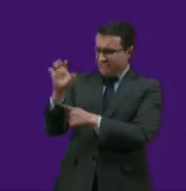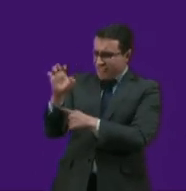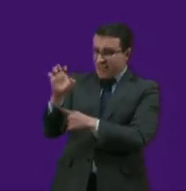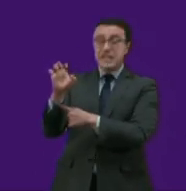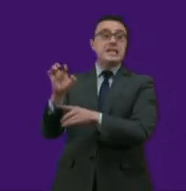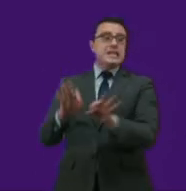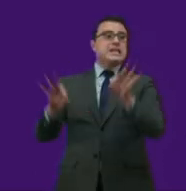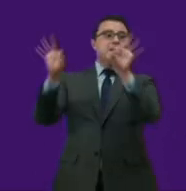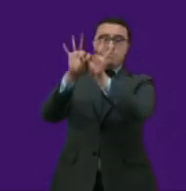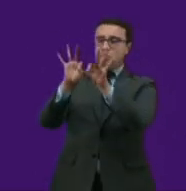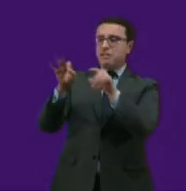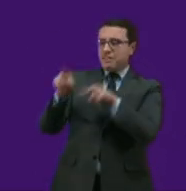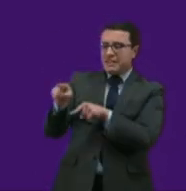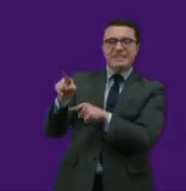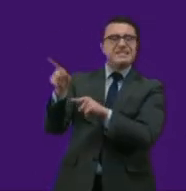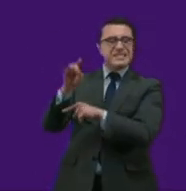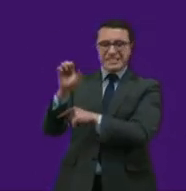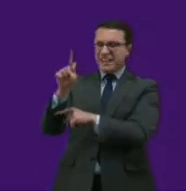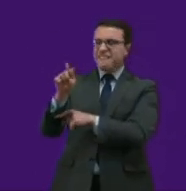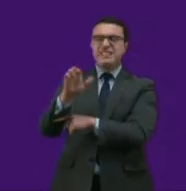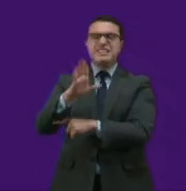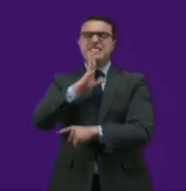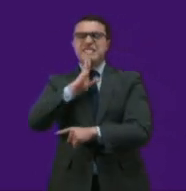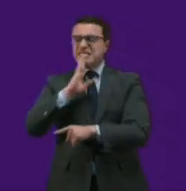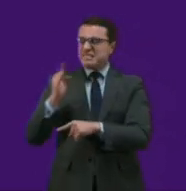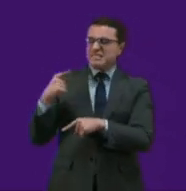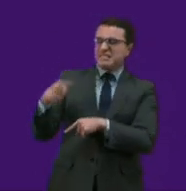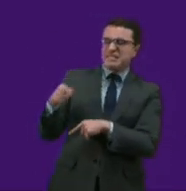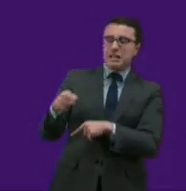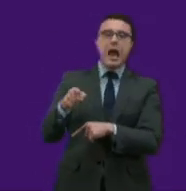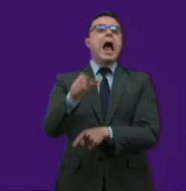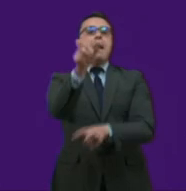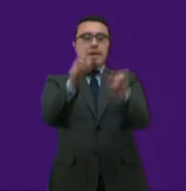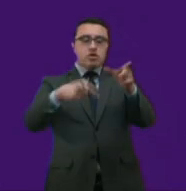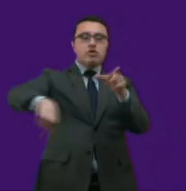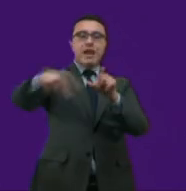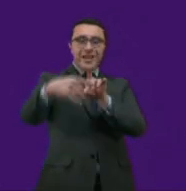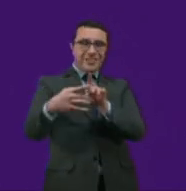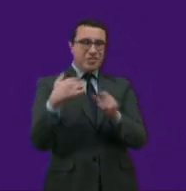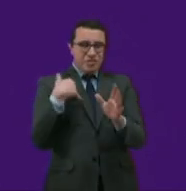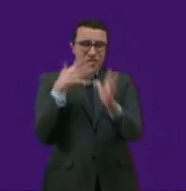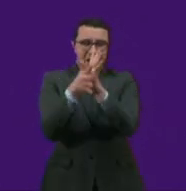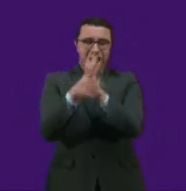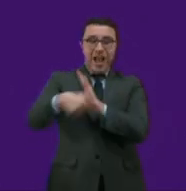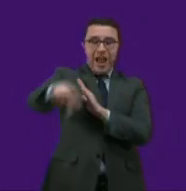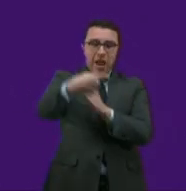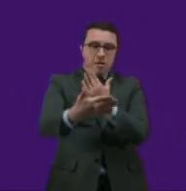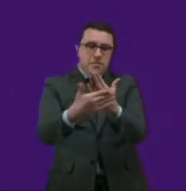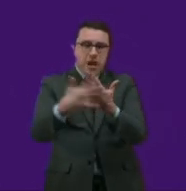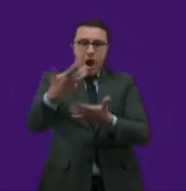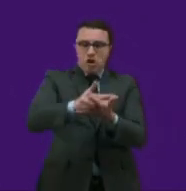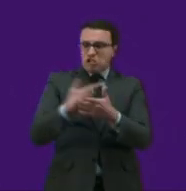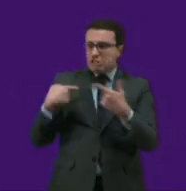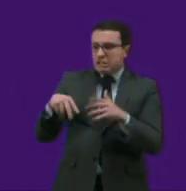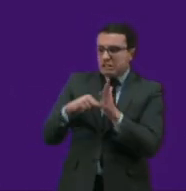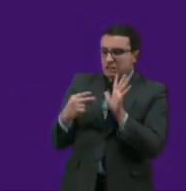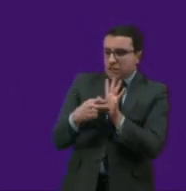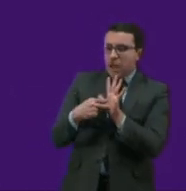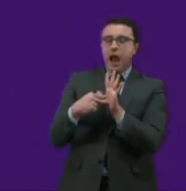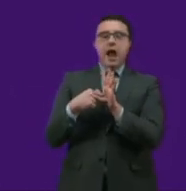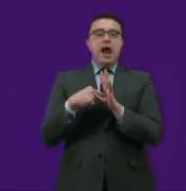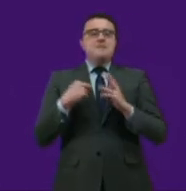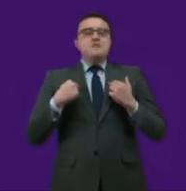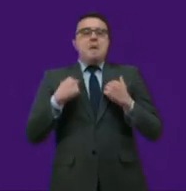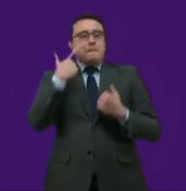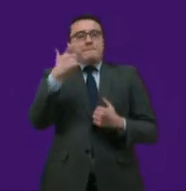safe. Y eso, ¿quién te lo dice? Te lo dice alguno de estos personajes que les estoy diciendo. y eso te puede cambiar la vida porque no vas a perder el